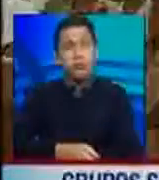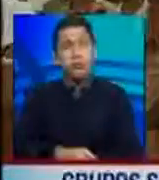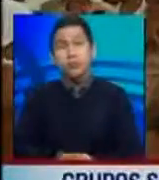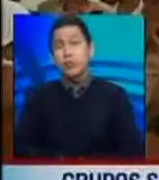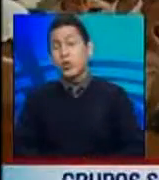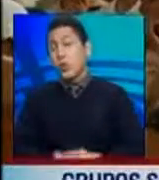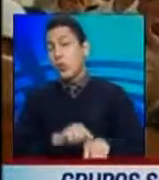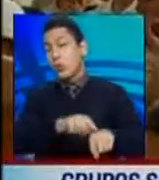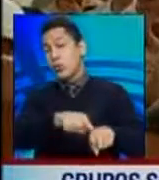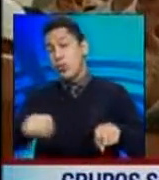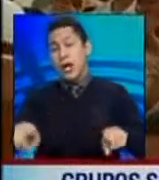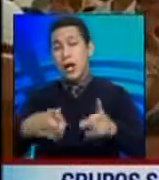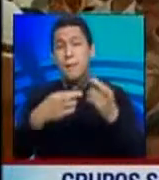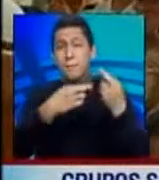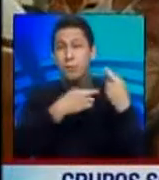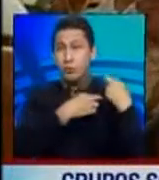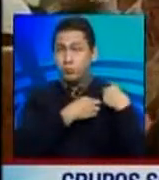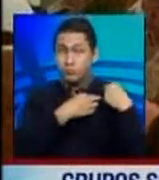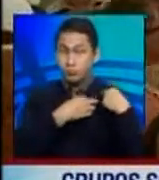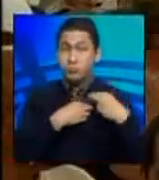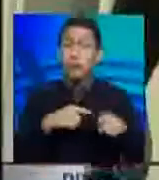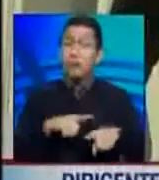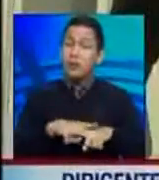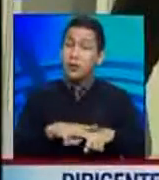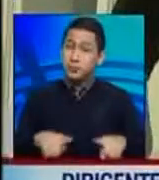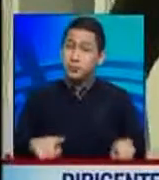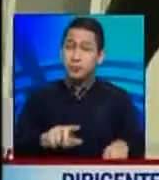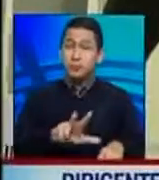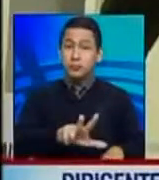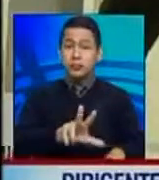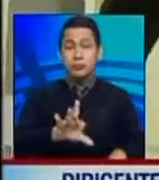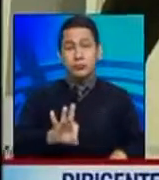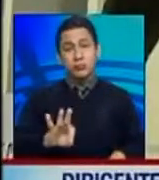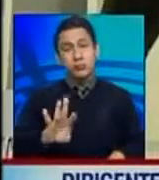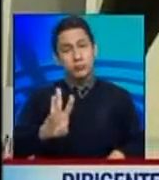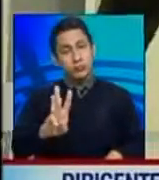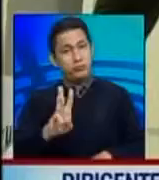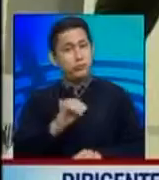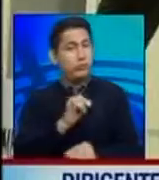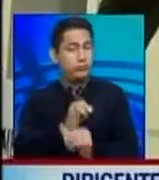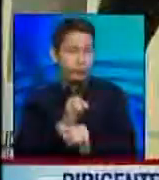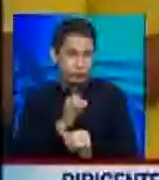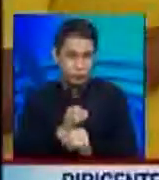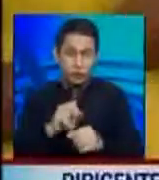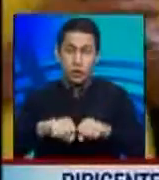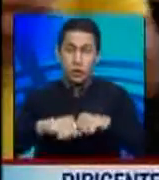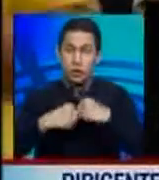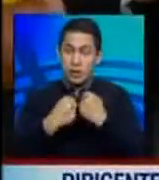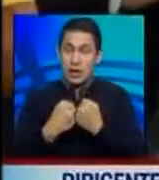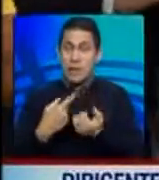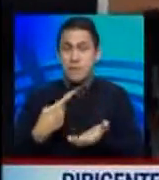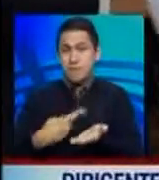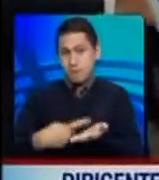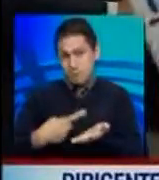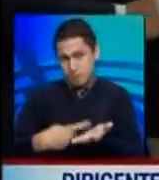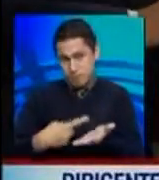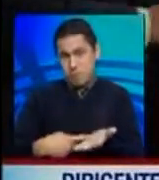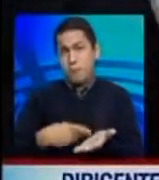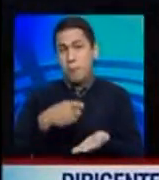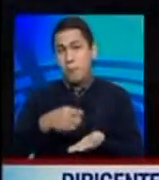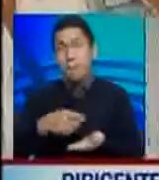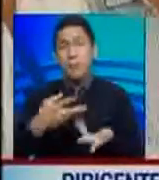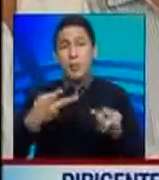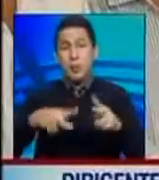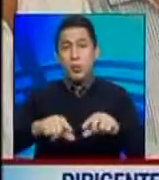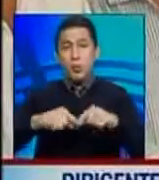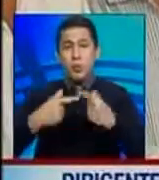voluntad. A esta propuesta de consulta se sumaron 396 organizaciones, entre comités, fundaciones,